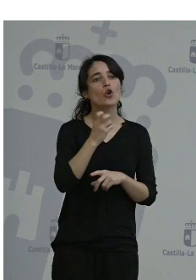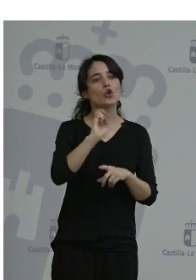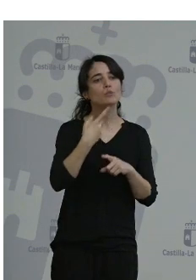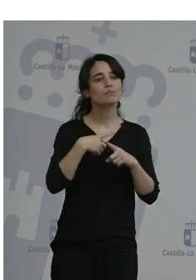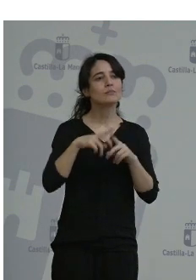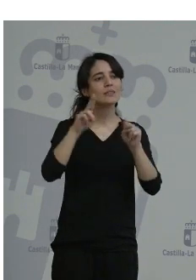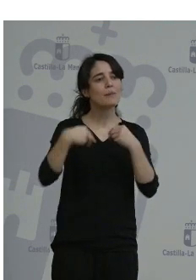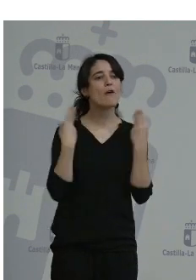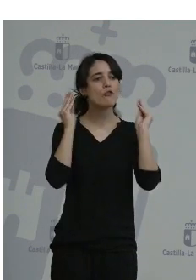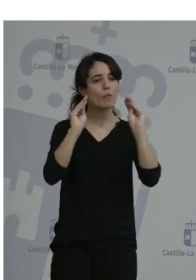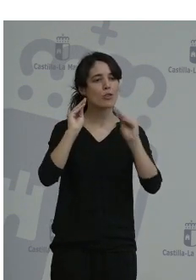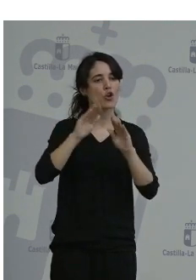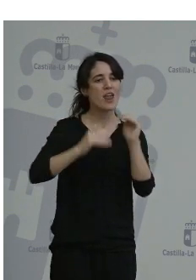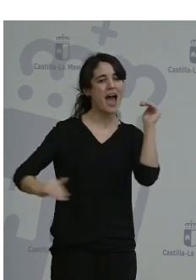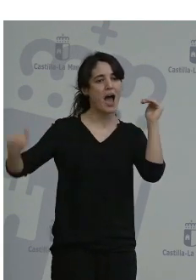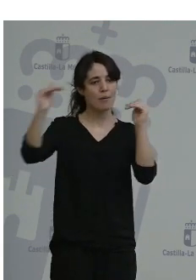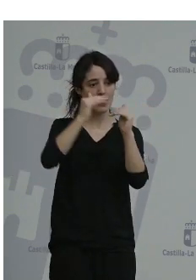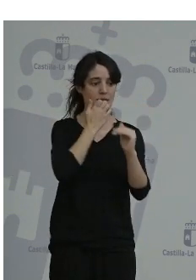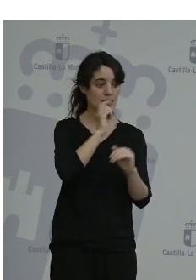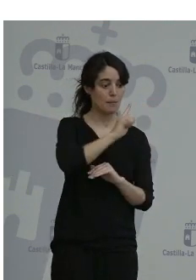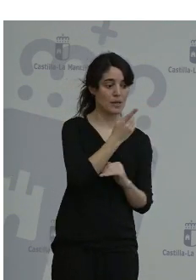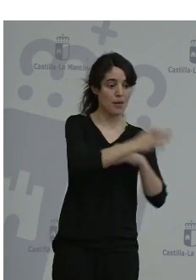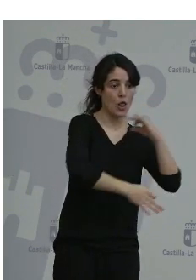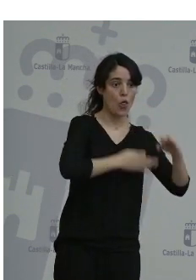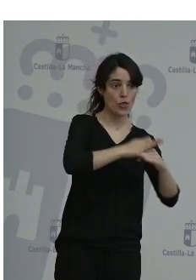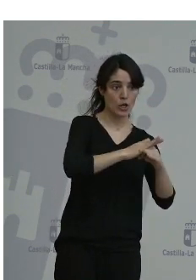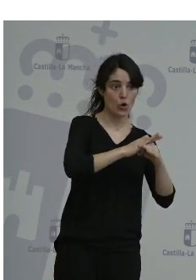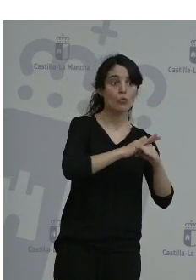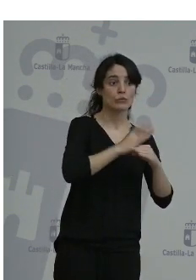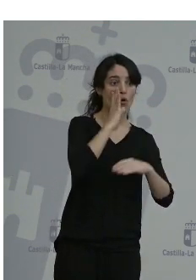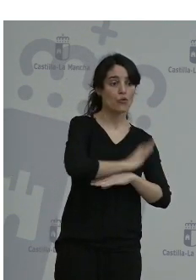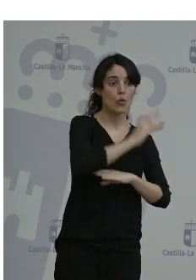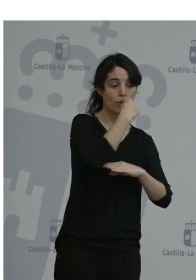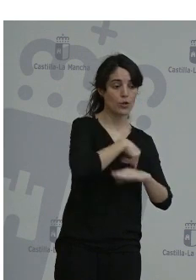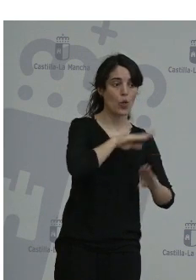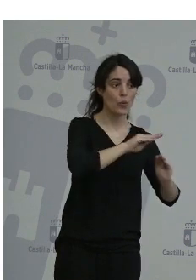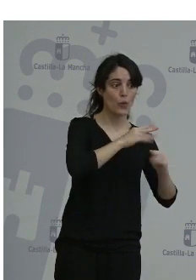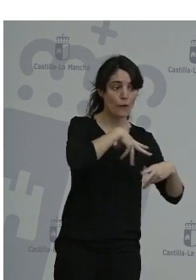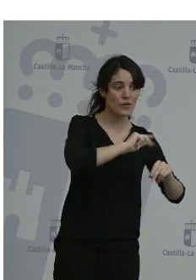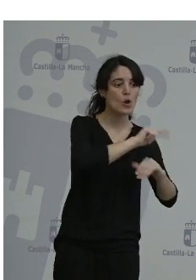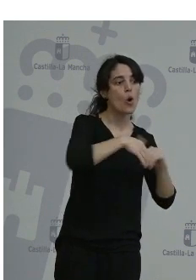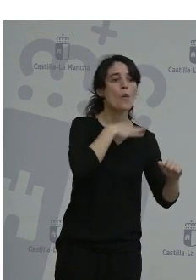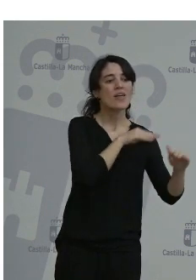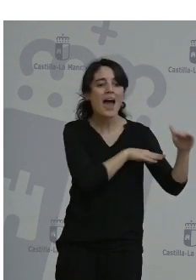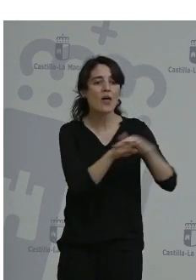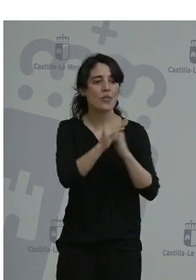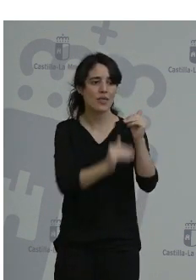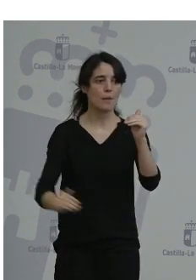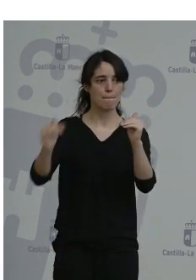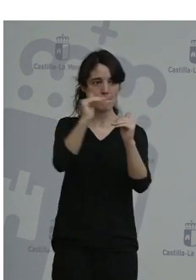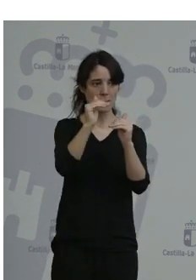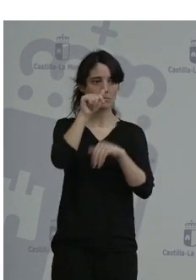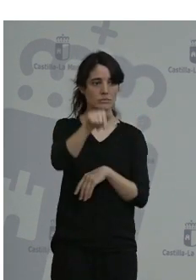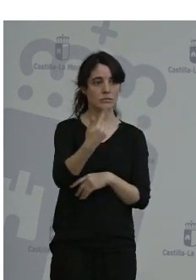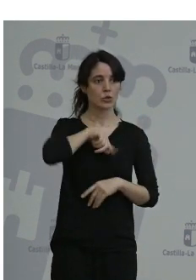avanzada, una vez superados estos primeros ciclos, donde la Fundación 11, en su instrumento que ha puesto en